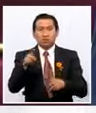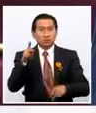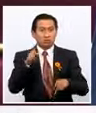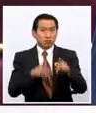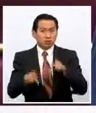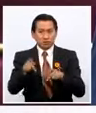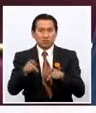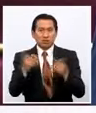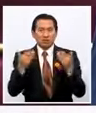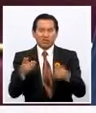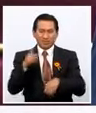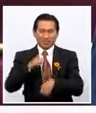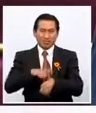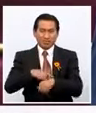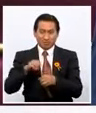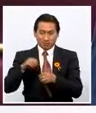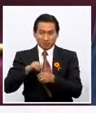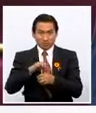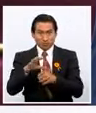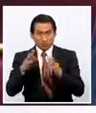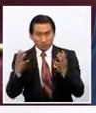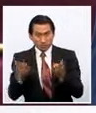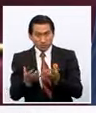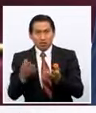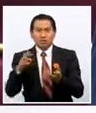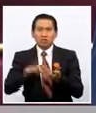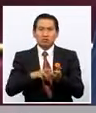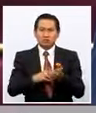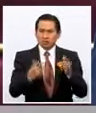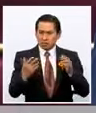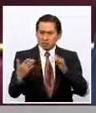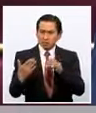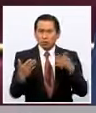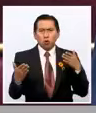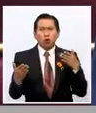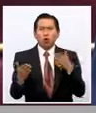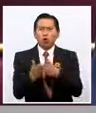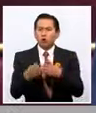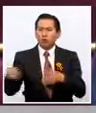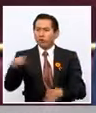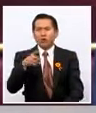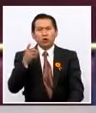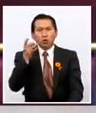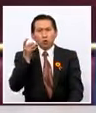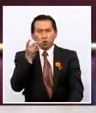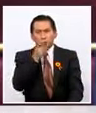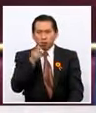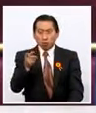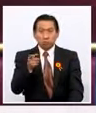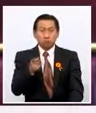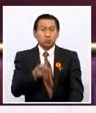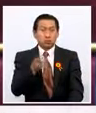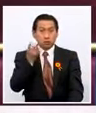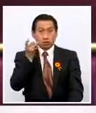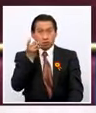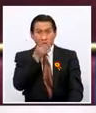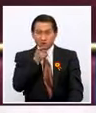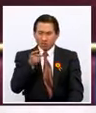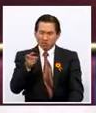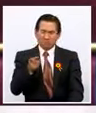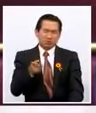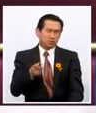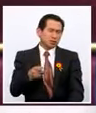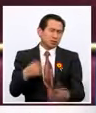sobre todo una lucha contra las drogas las drogas son en gran parte el